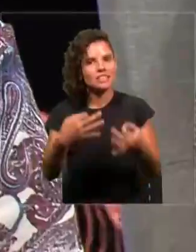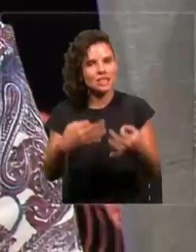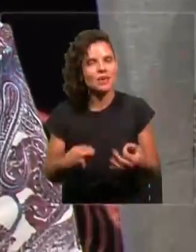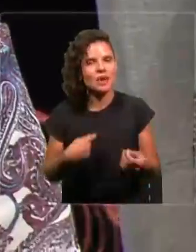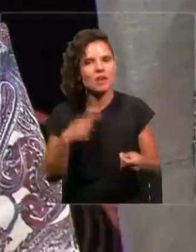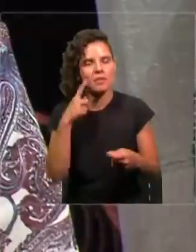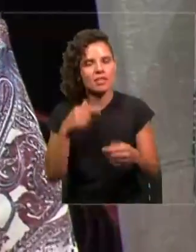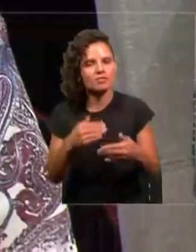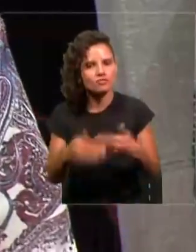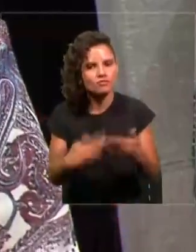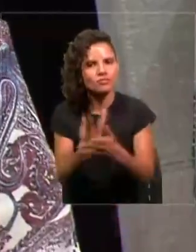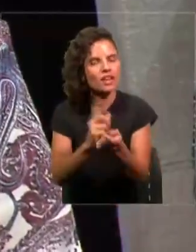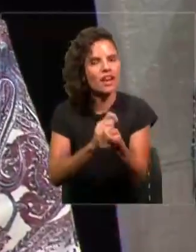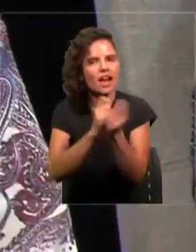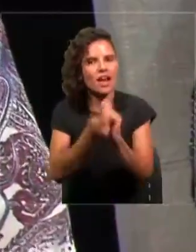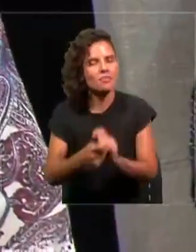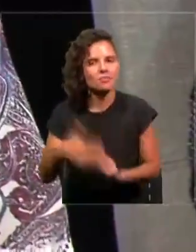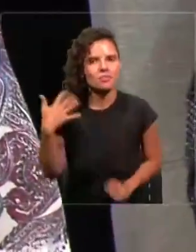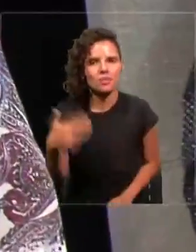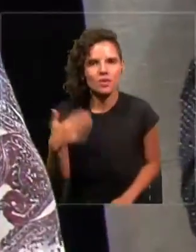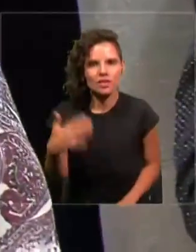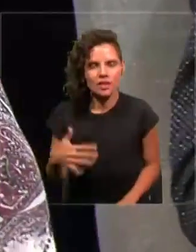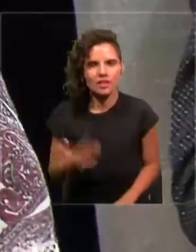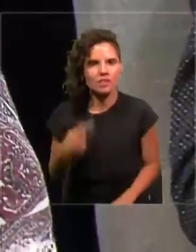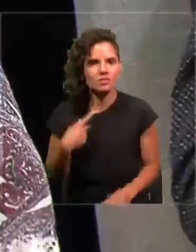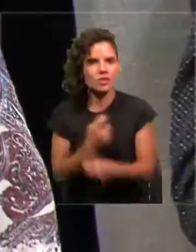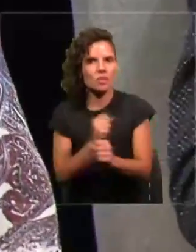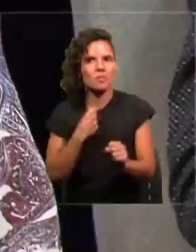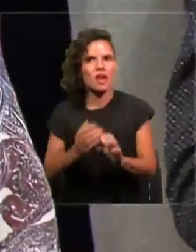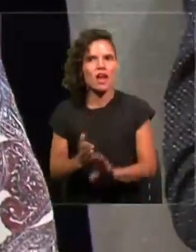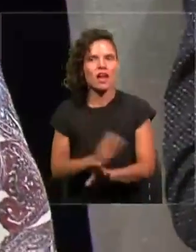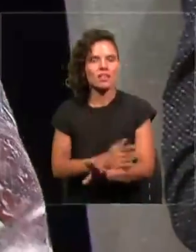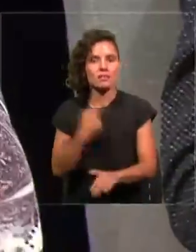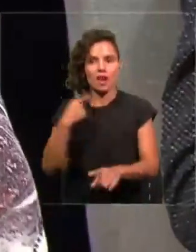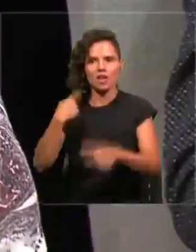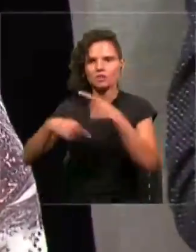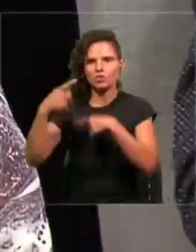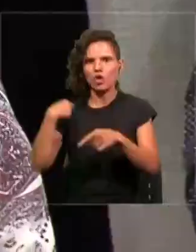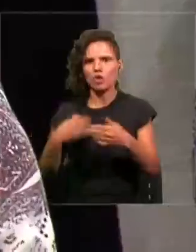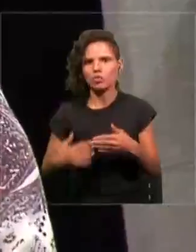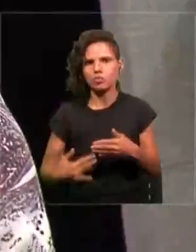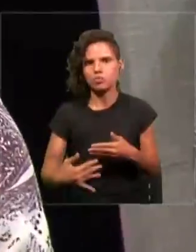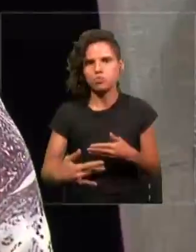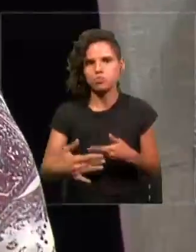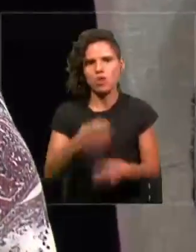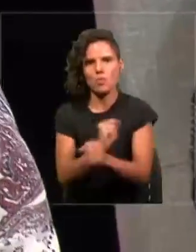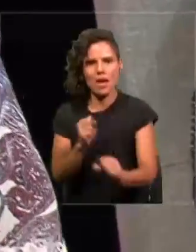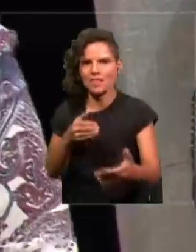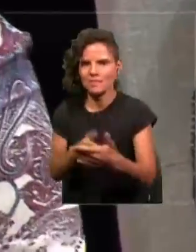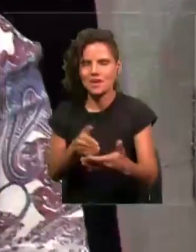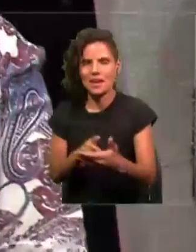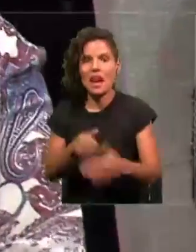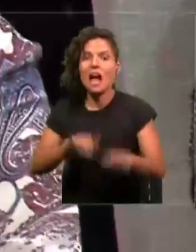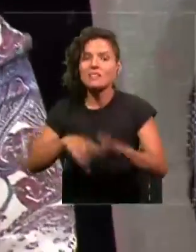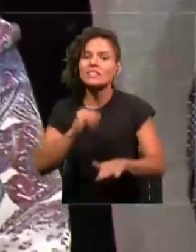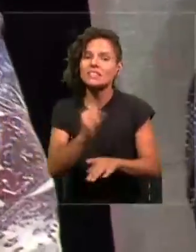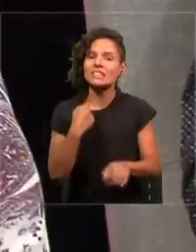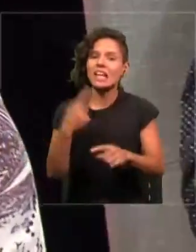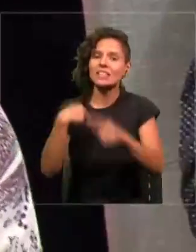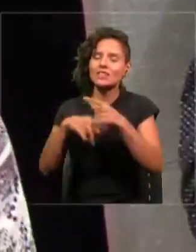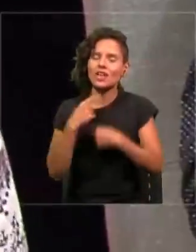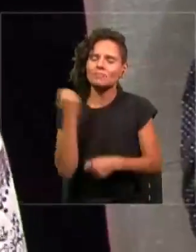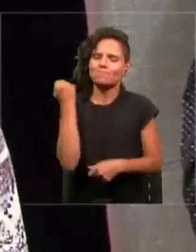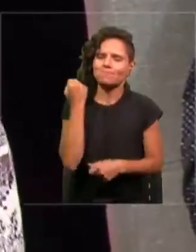grandes reformas, inexorables reformas. La historia nos separa. A veces la historia nos traiciona, lo saben muy